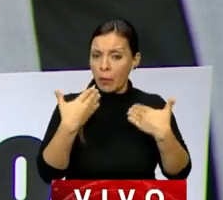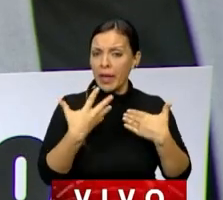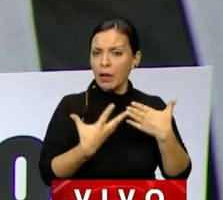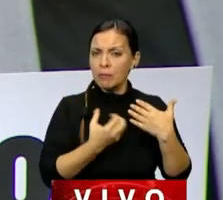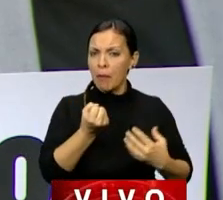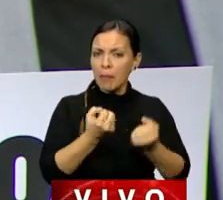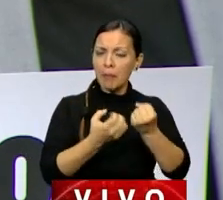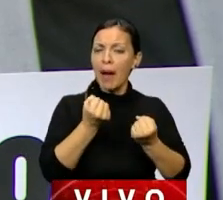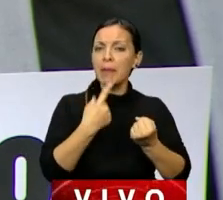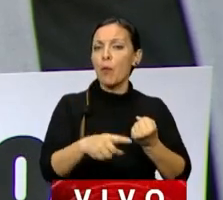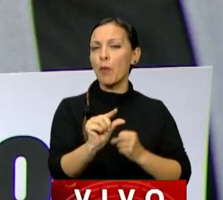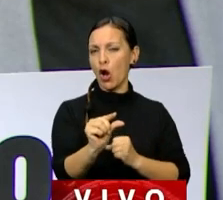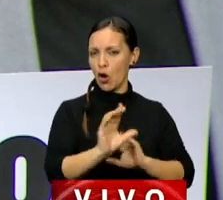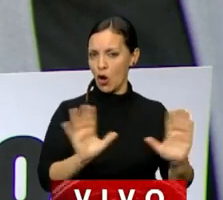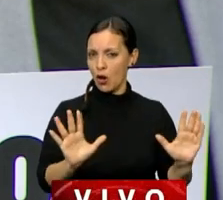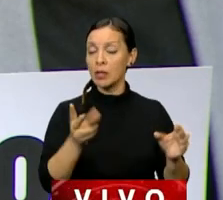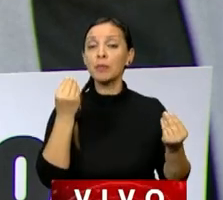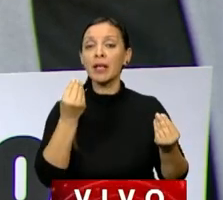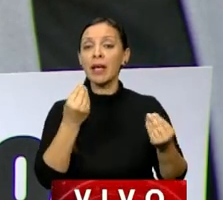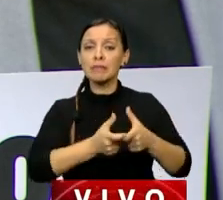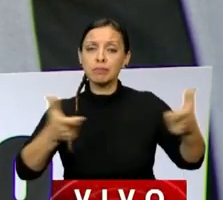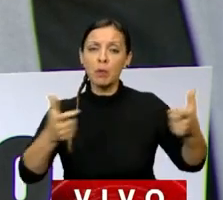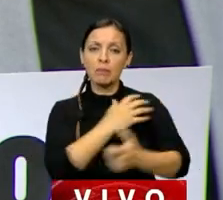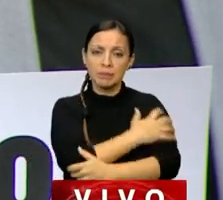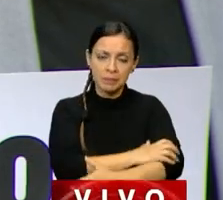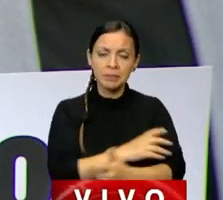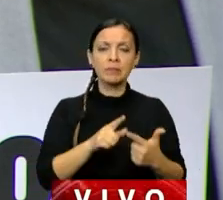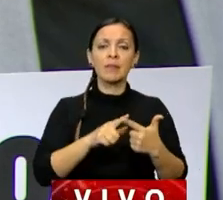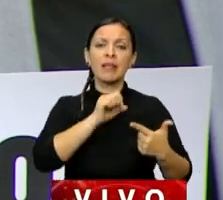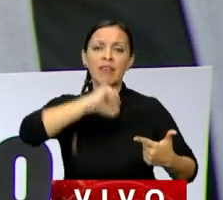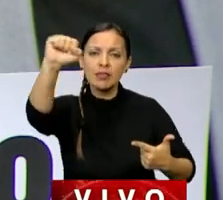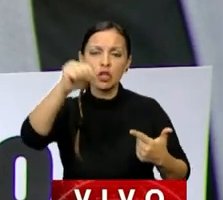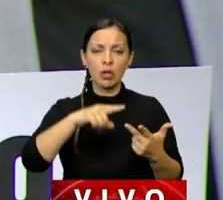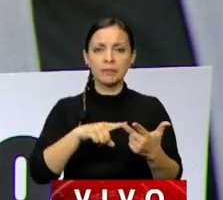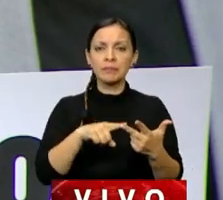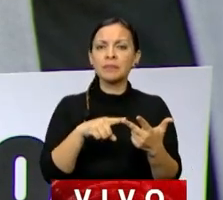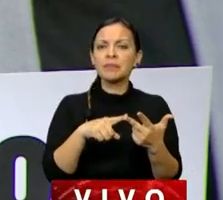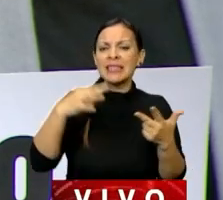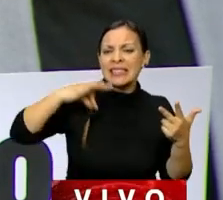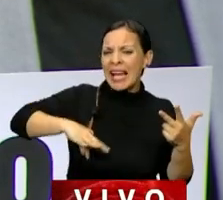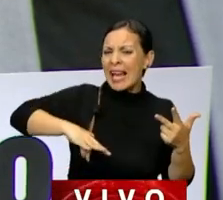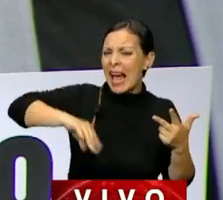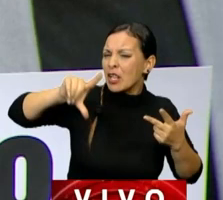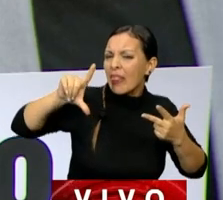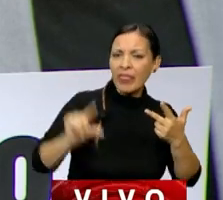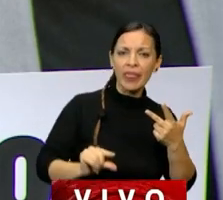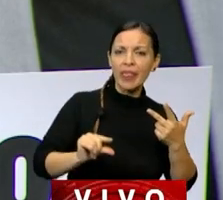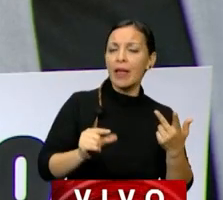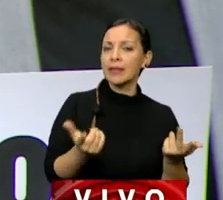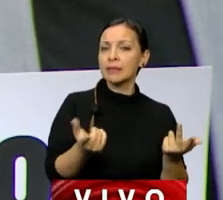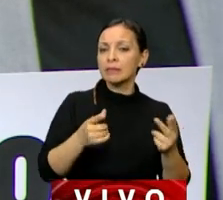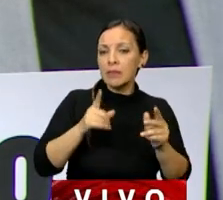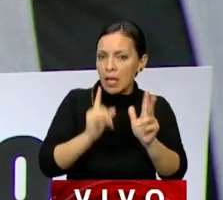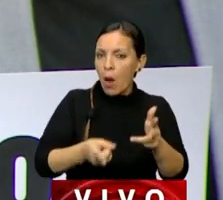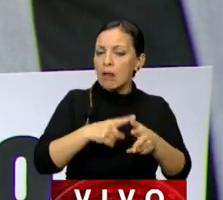parcialmente, porque claramente el aumento de la pobreza, la inflación, la pulverización de los salarios vienen desarrollándose.